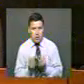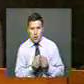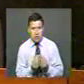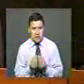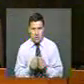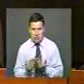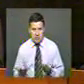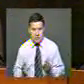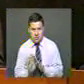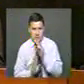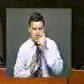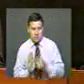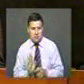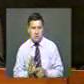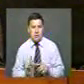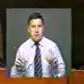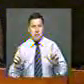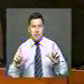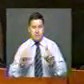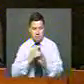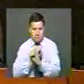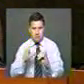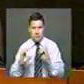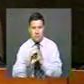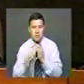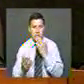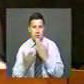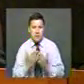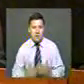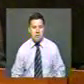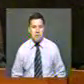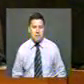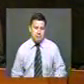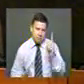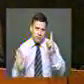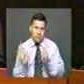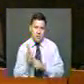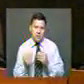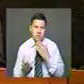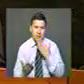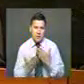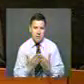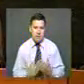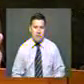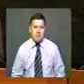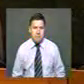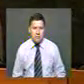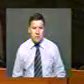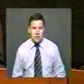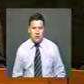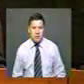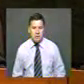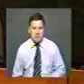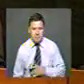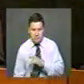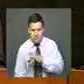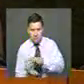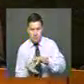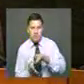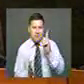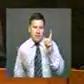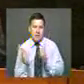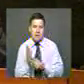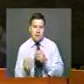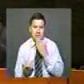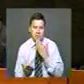de la Judicatura y al canal institucional. Mil gracias por toda la asistencia, y mil gracias también